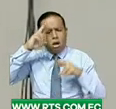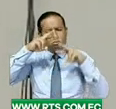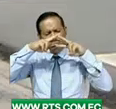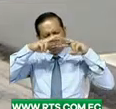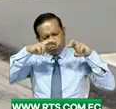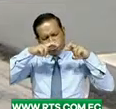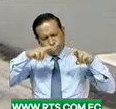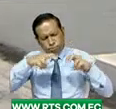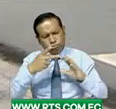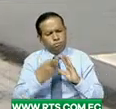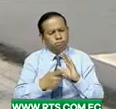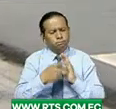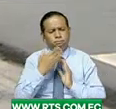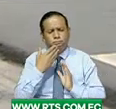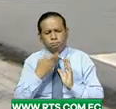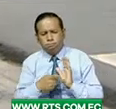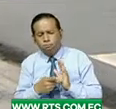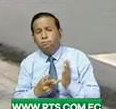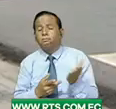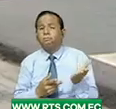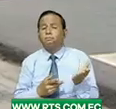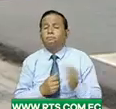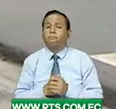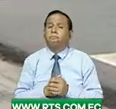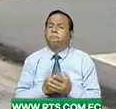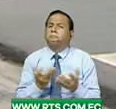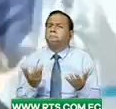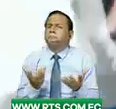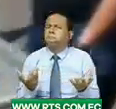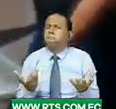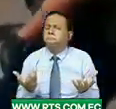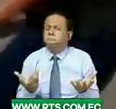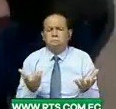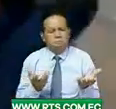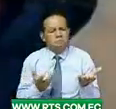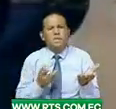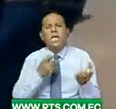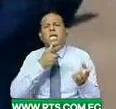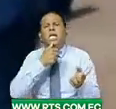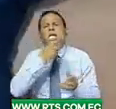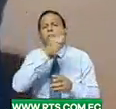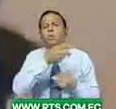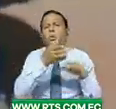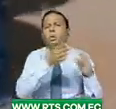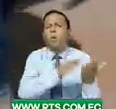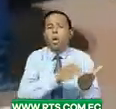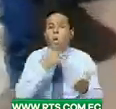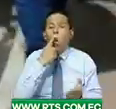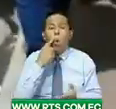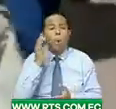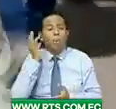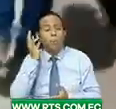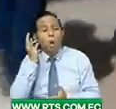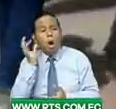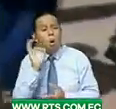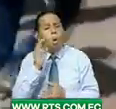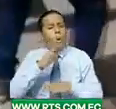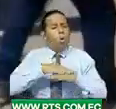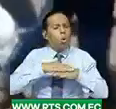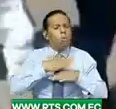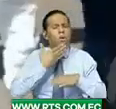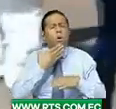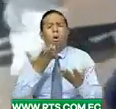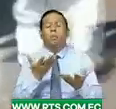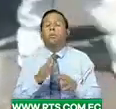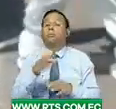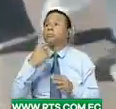investigaciones respectivas frente a este caso. Aún estaría por determinar tanto el sexo del cuerpo como las razones del deceso. Que había unos